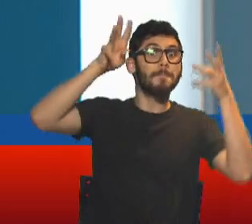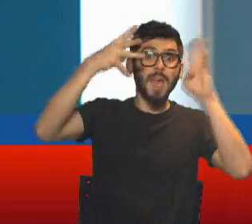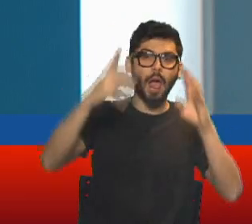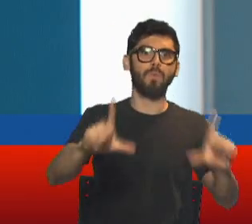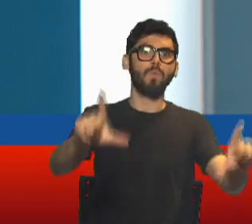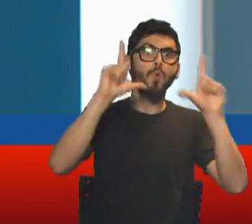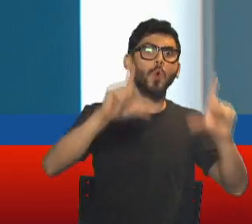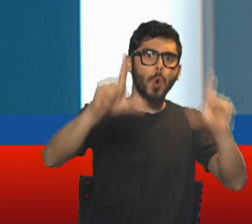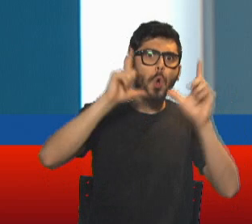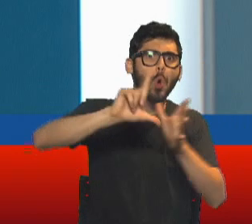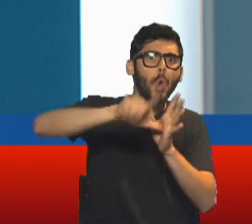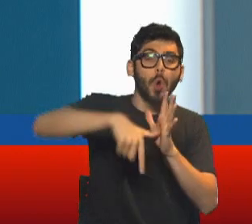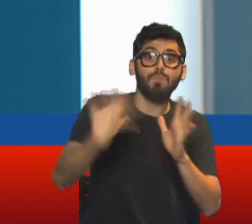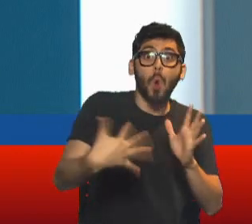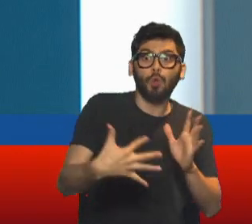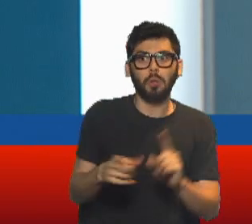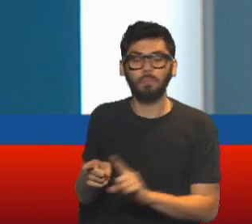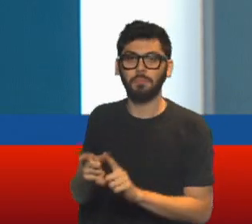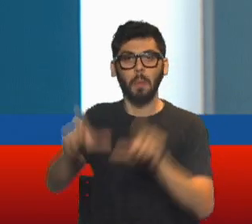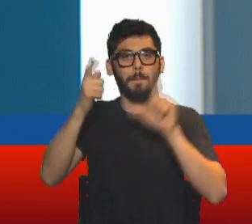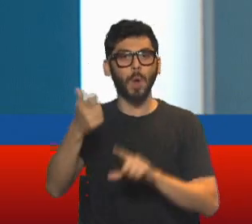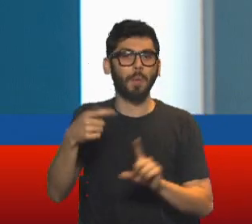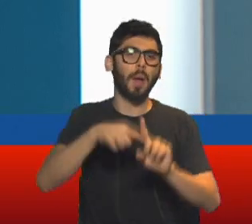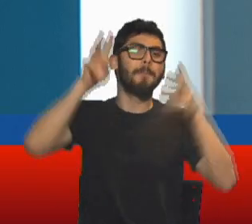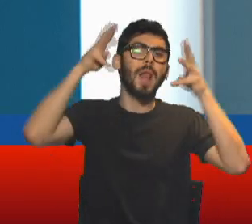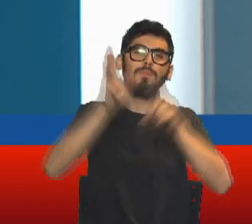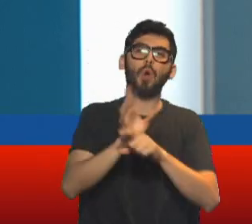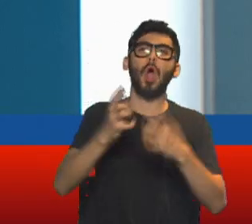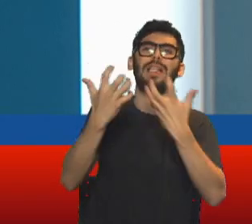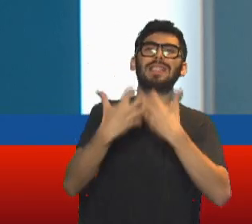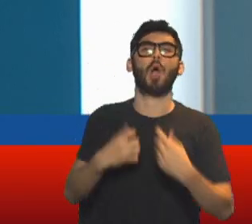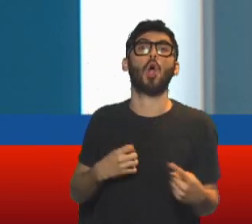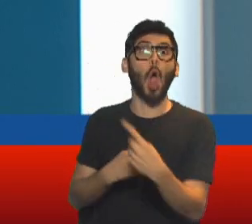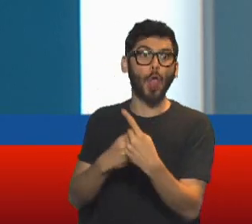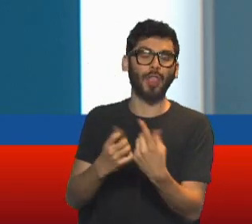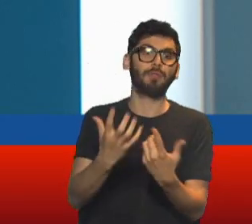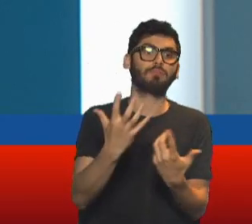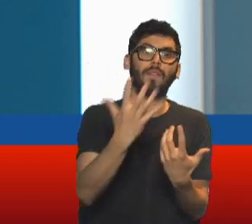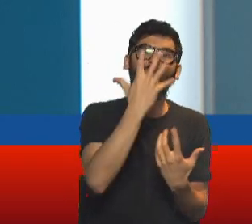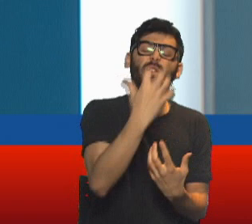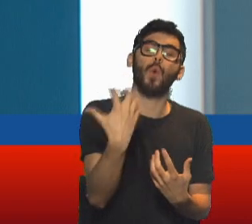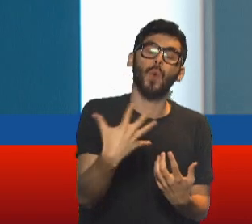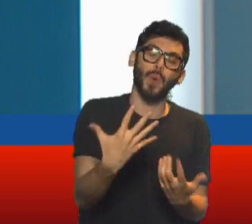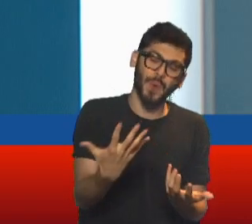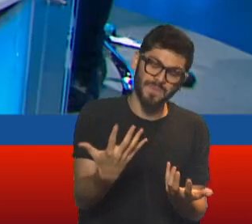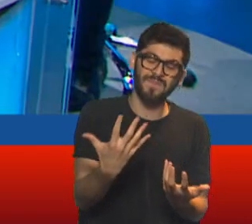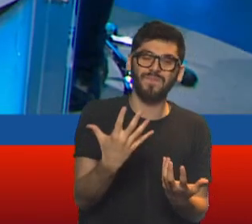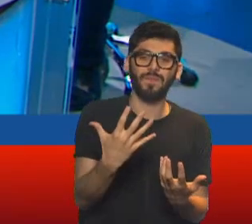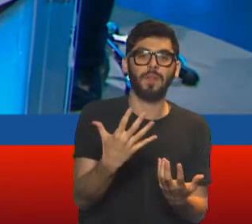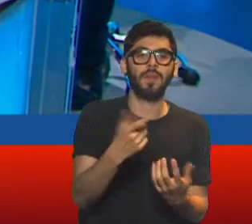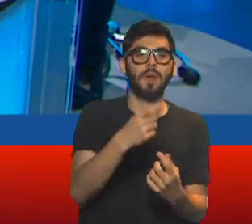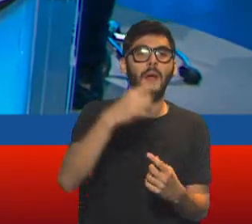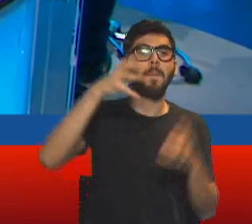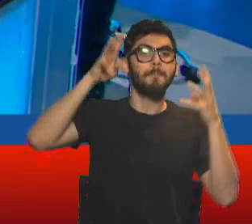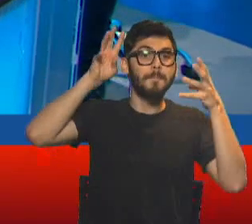es más atractivo para los medios, es más antisistema. Milei toma un tercio de